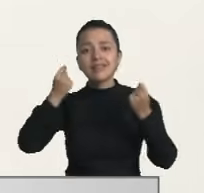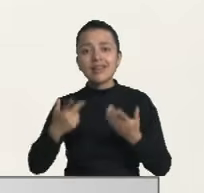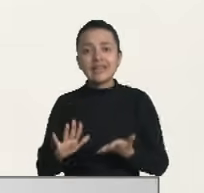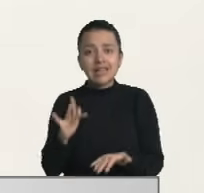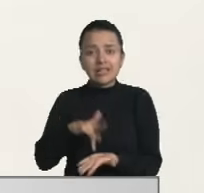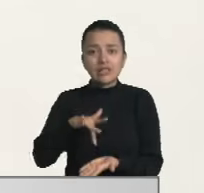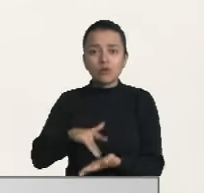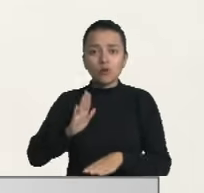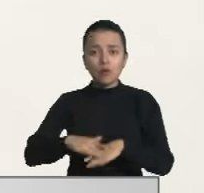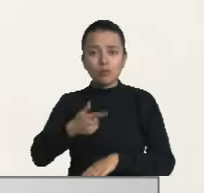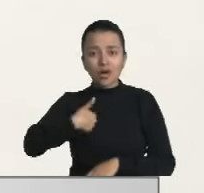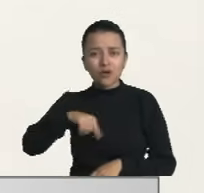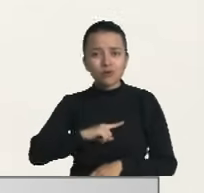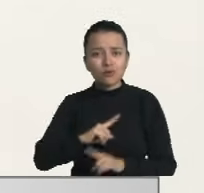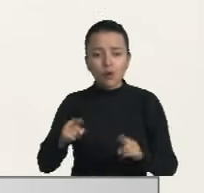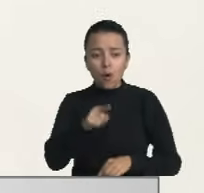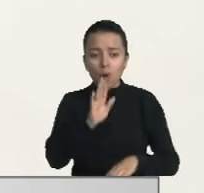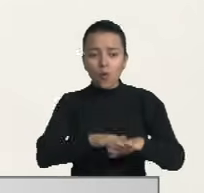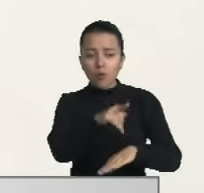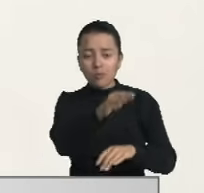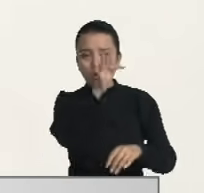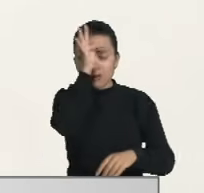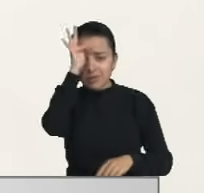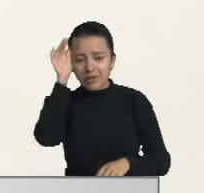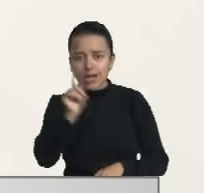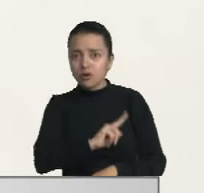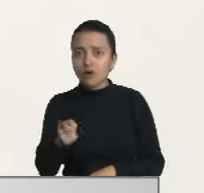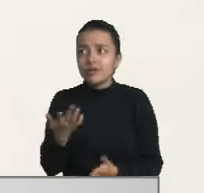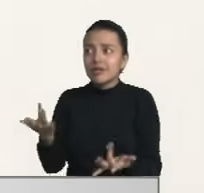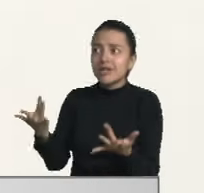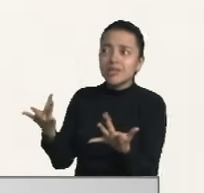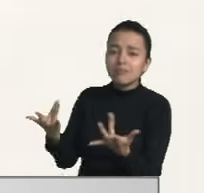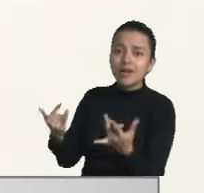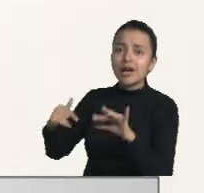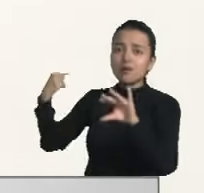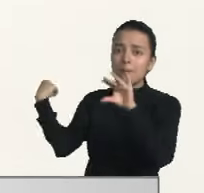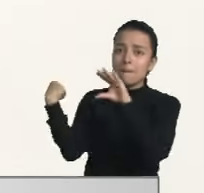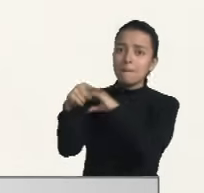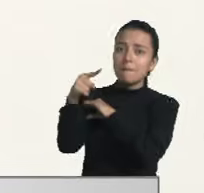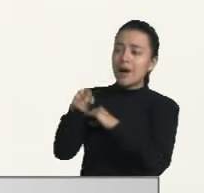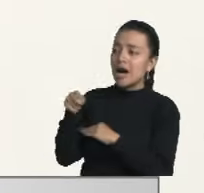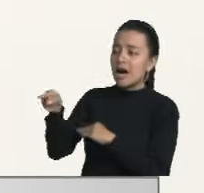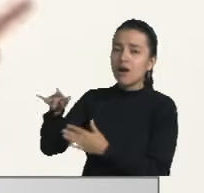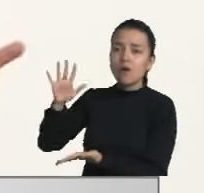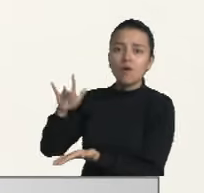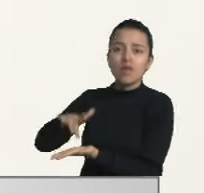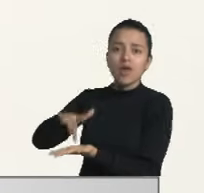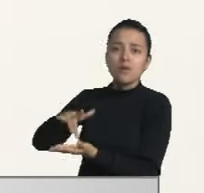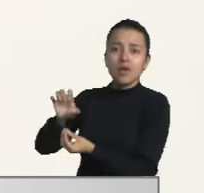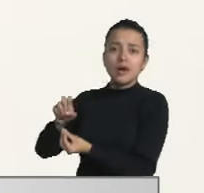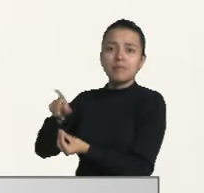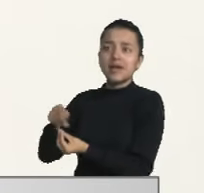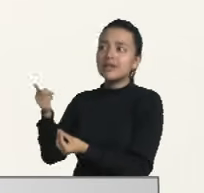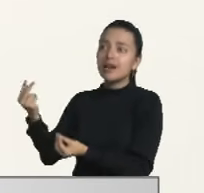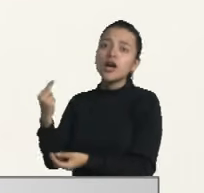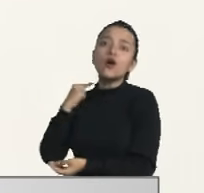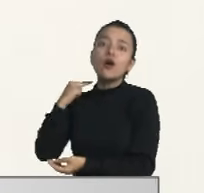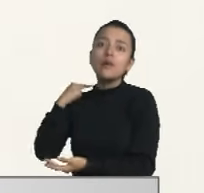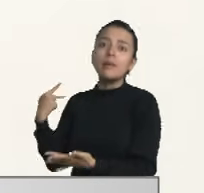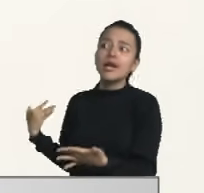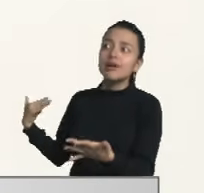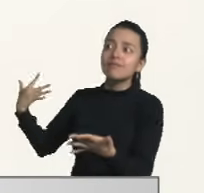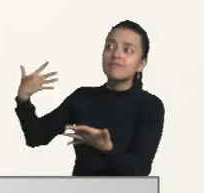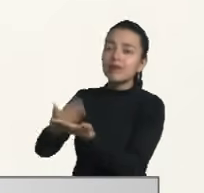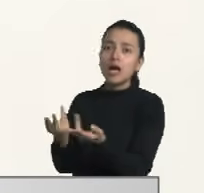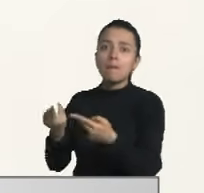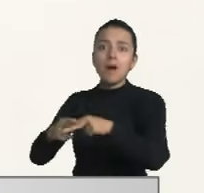dependen de la administración de los hospitales, sino de unos giros que están retrasados desde el anterior mes de noviembre, y que viene